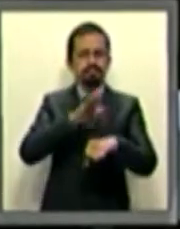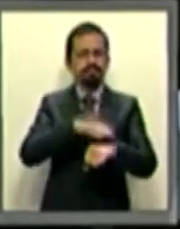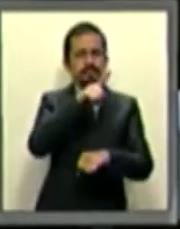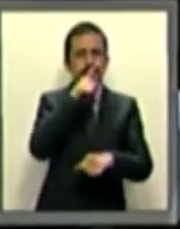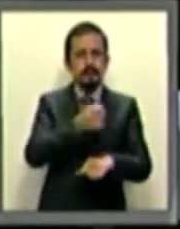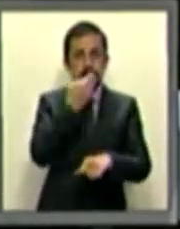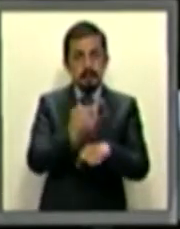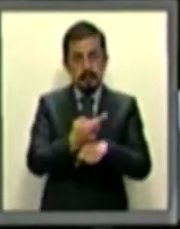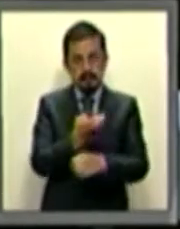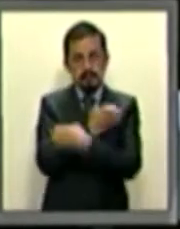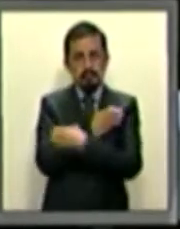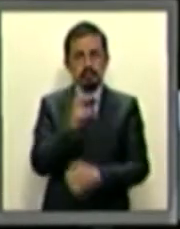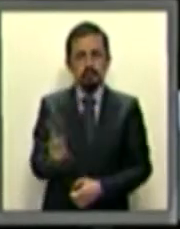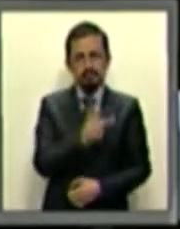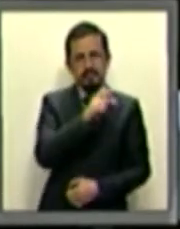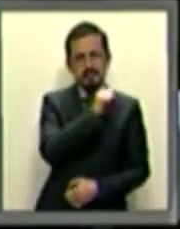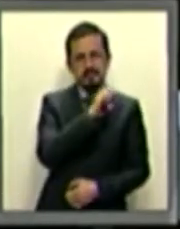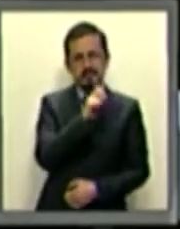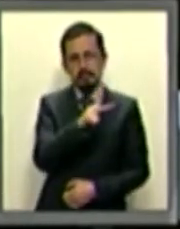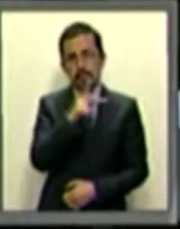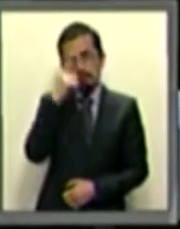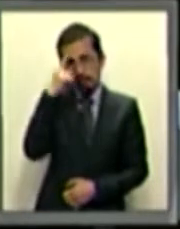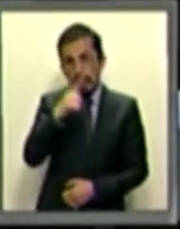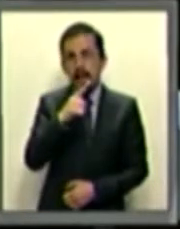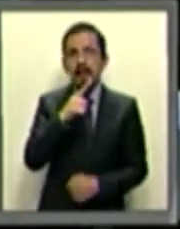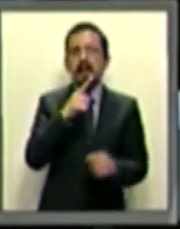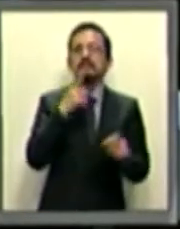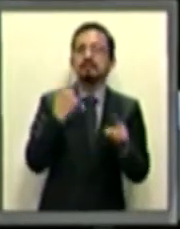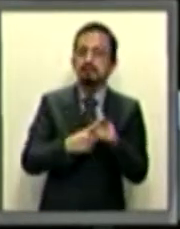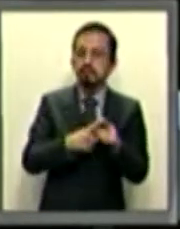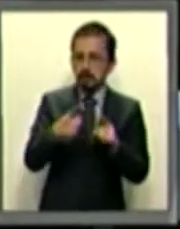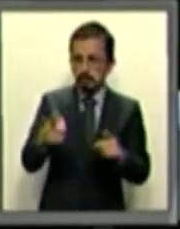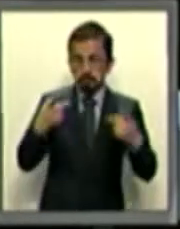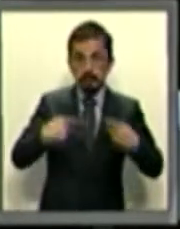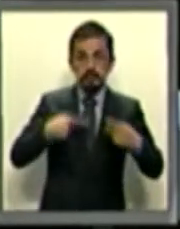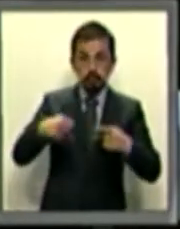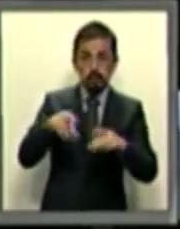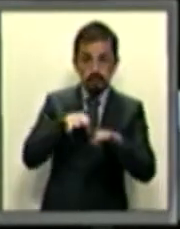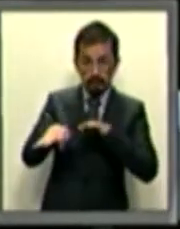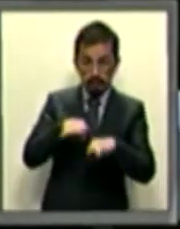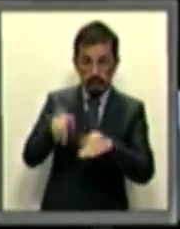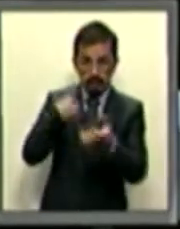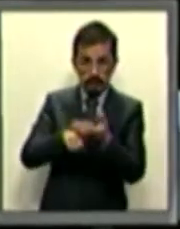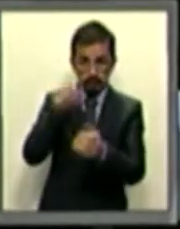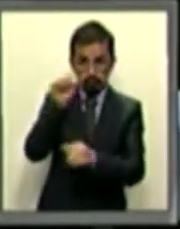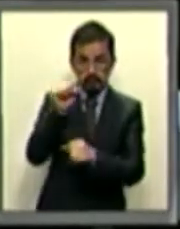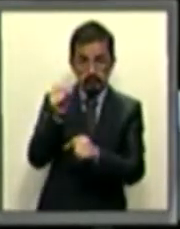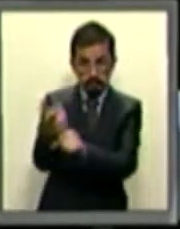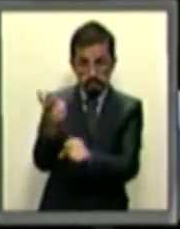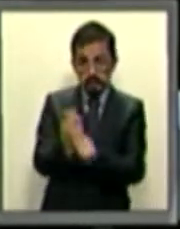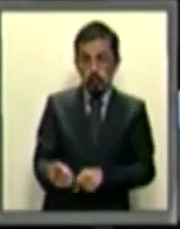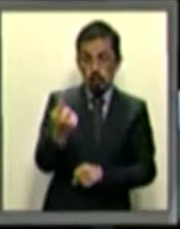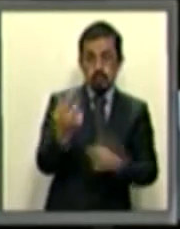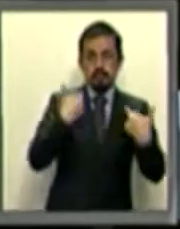a invitar a un representante de los trabajadores al servicio de la educación CENTE para